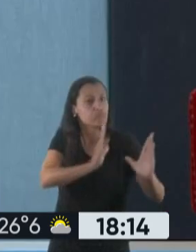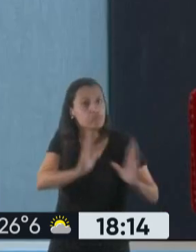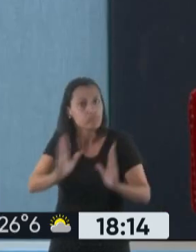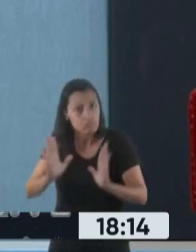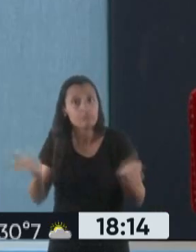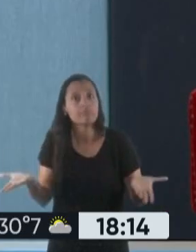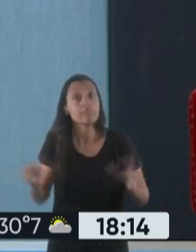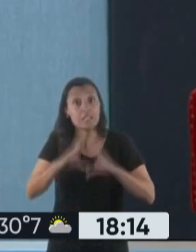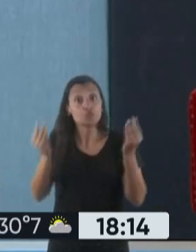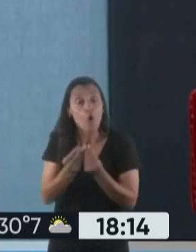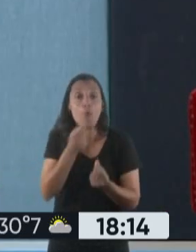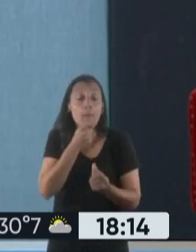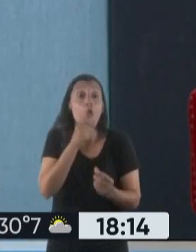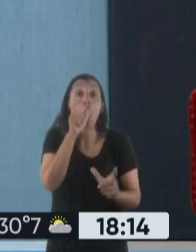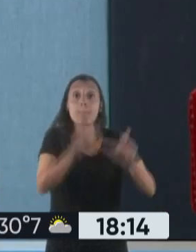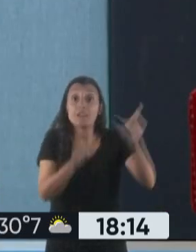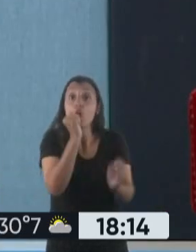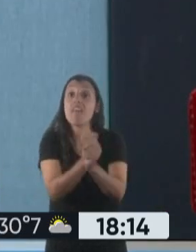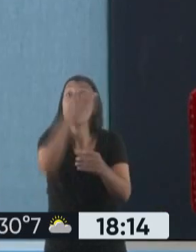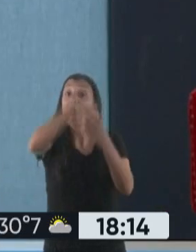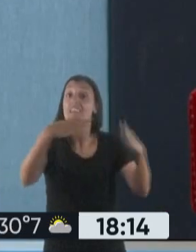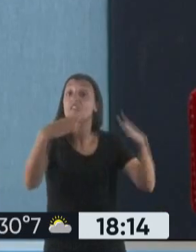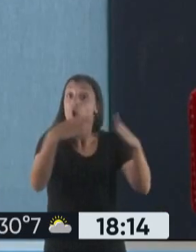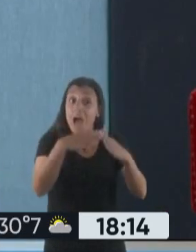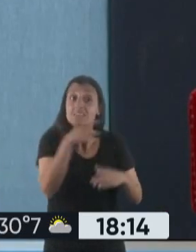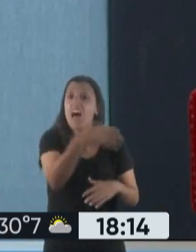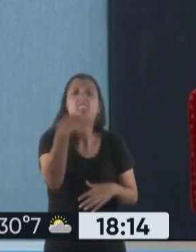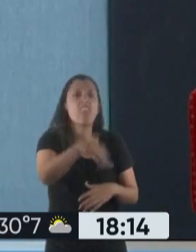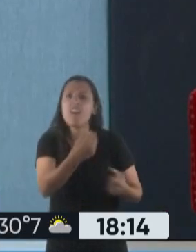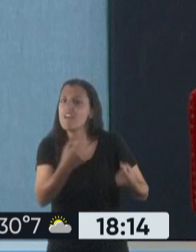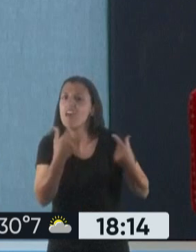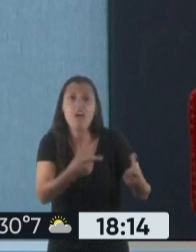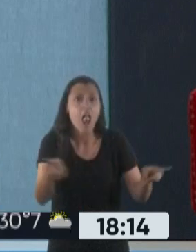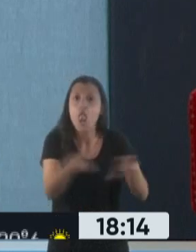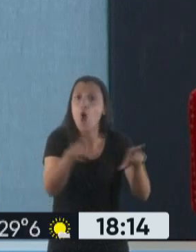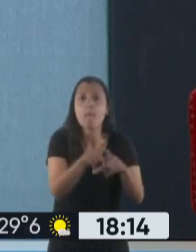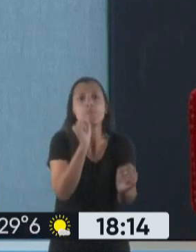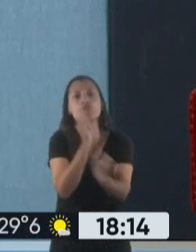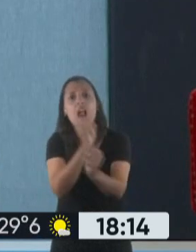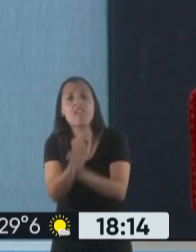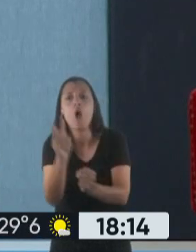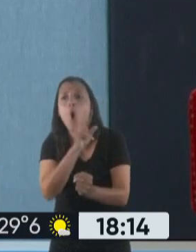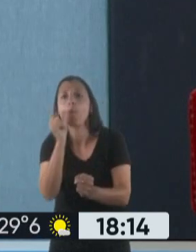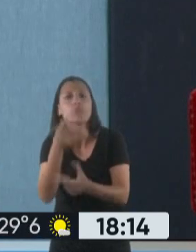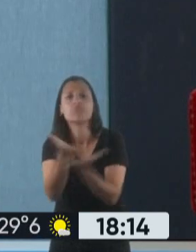Hace que quien trabaja en estos quehaceres sea tratado o tratada como un trabajador o una